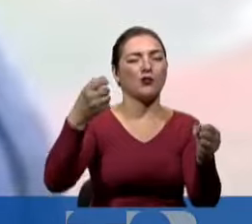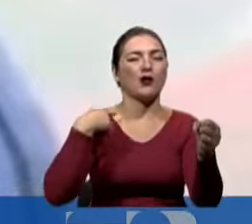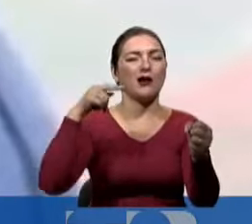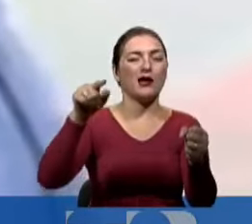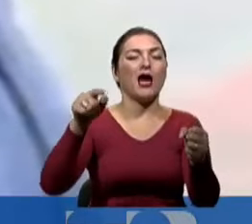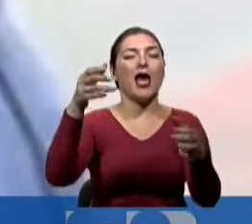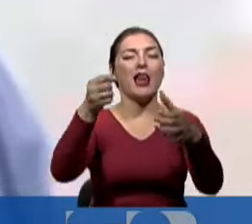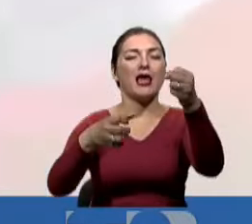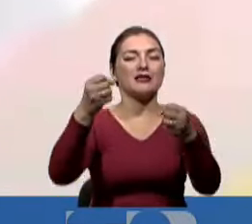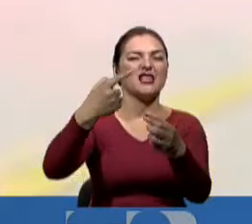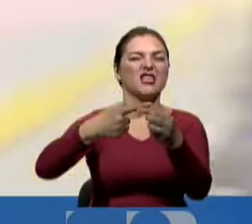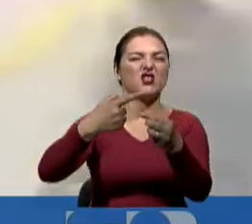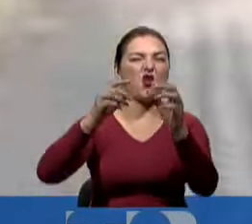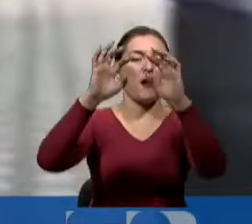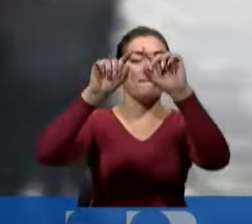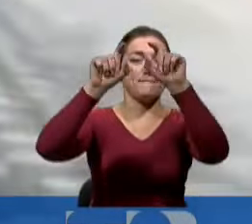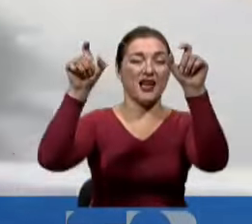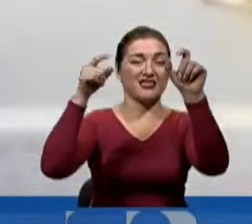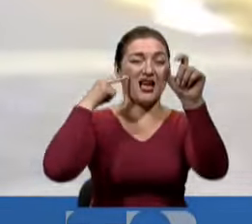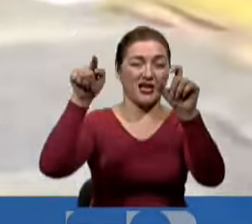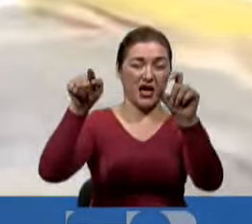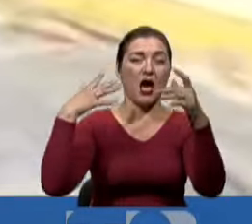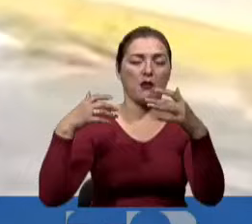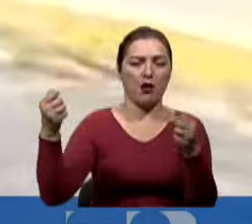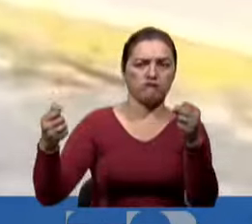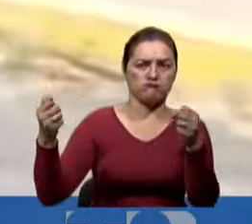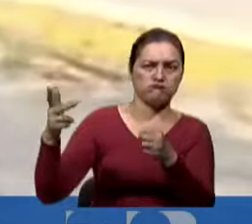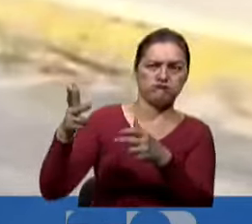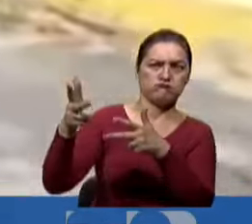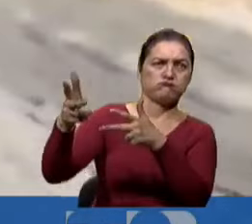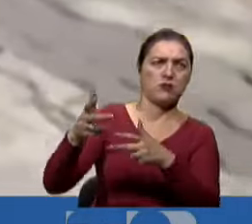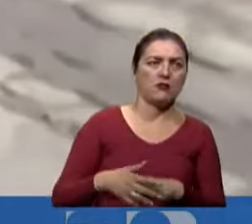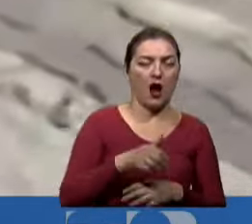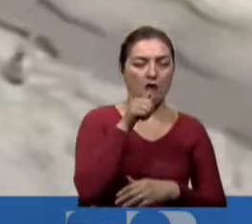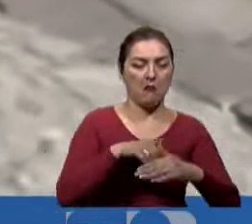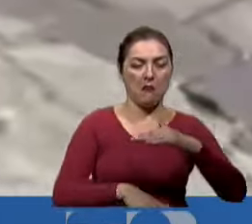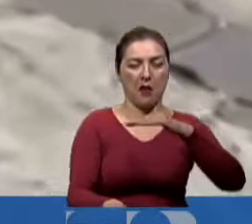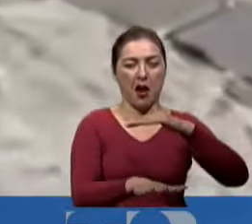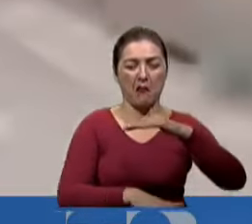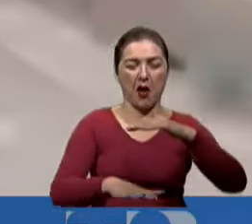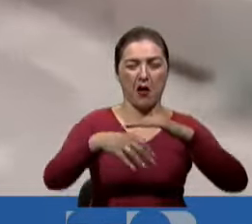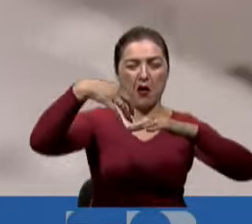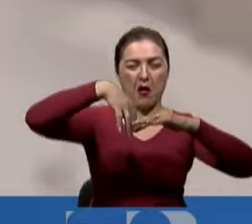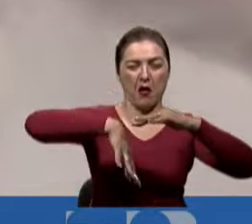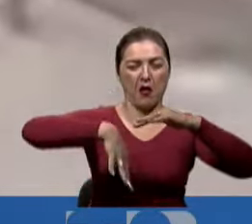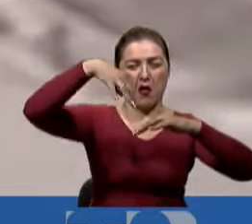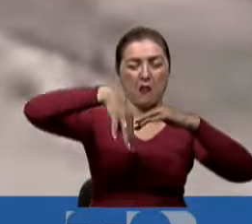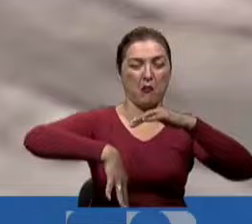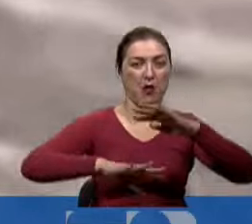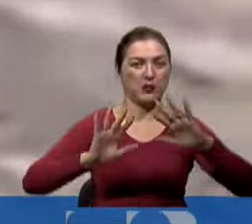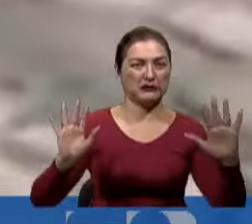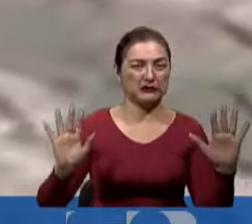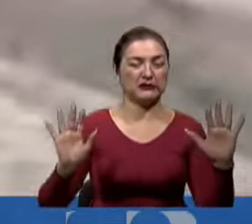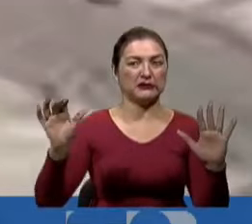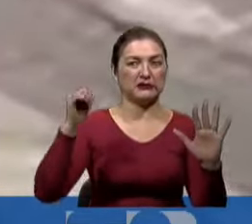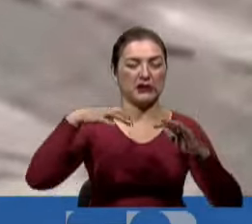miedo que se hunda la calle. Quizás el agua está por abajo de la calle, ¿no? Afectando. Posiblemente, porque ha bajado bastante la presión. Antes estaba más,